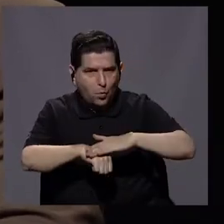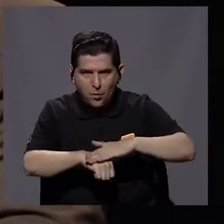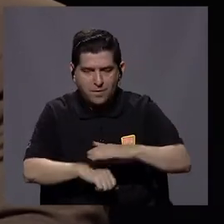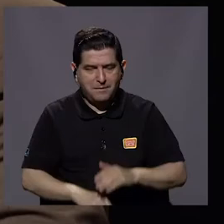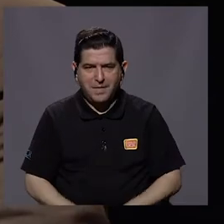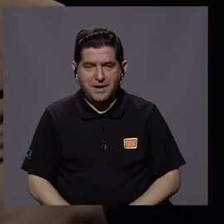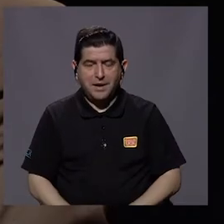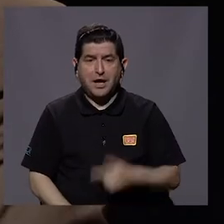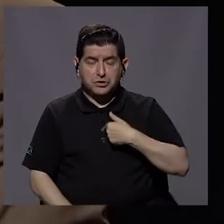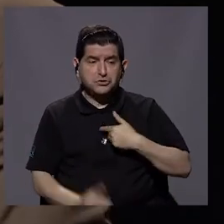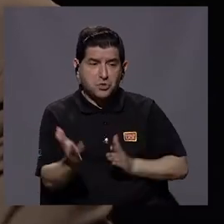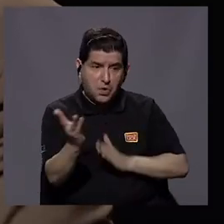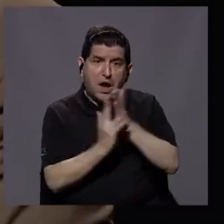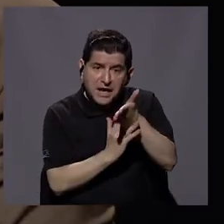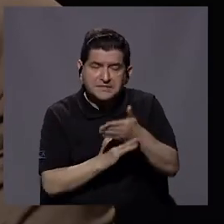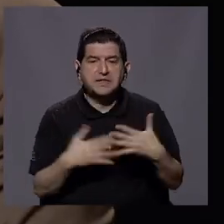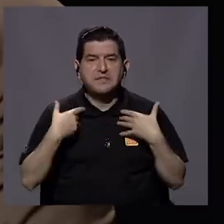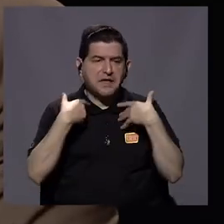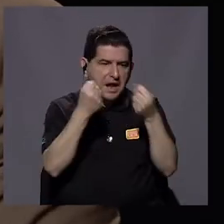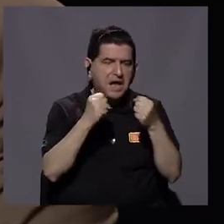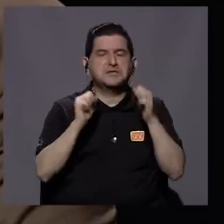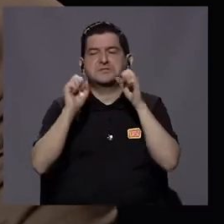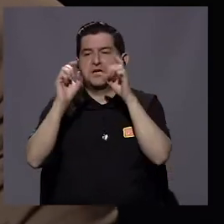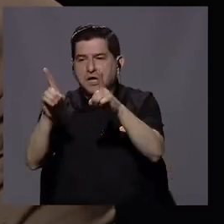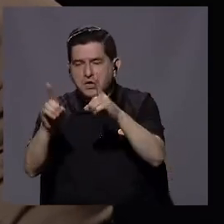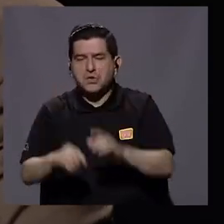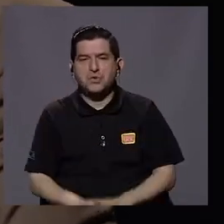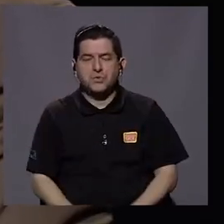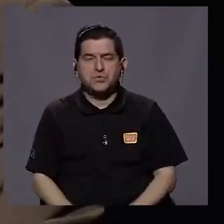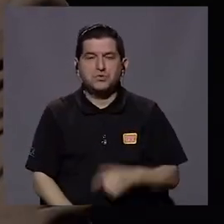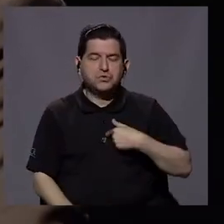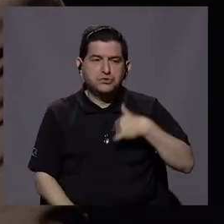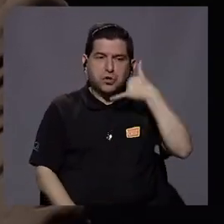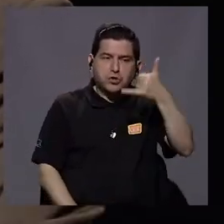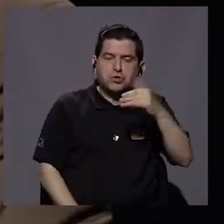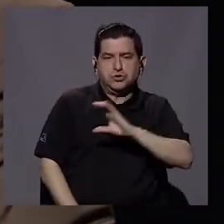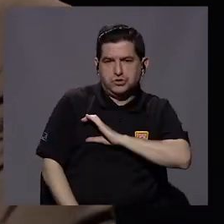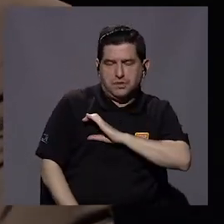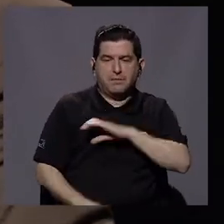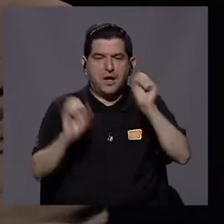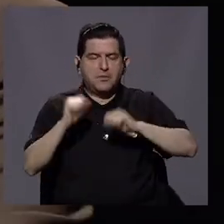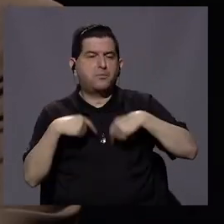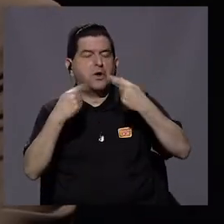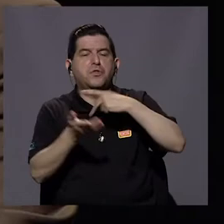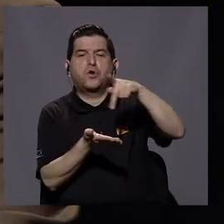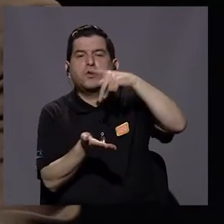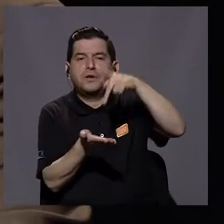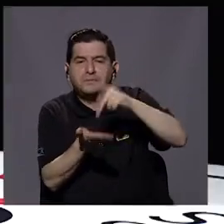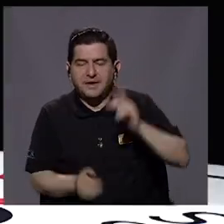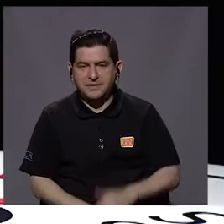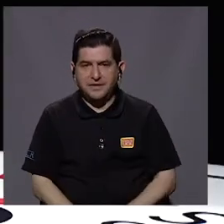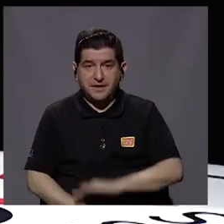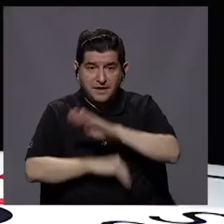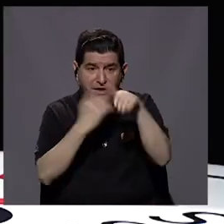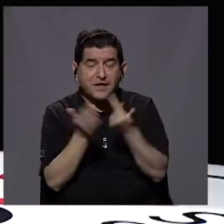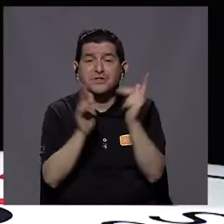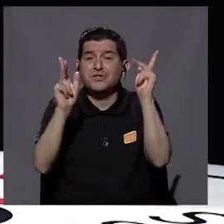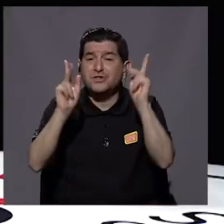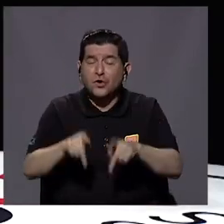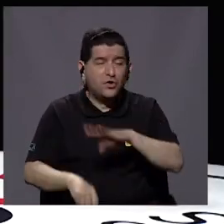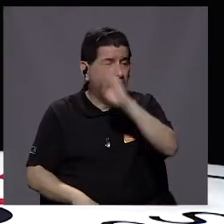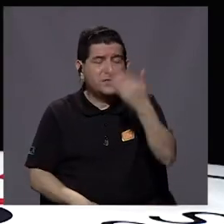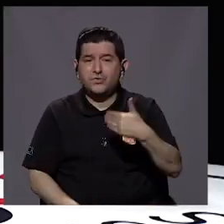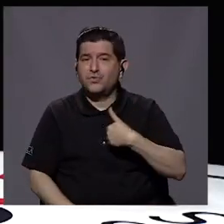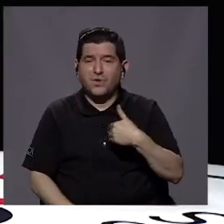que yo tenga un ingreso bajo, uh-huh, puedo accesar a salud, educación, puedo llamar a la policía, puedo ir al parque. Ahora, lo cierto es que todas